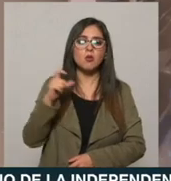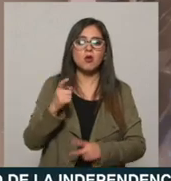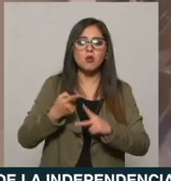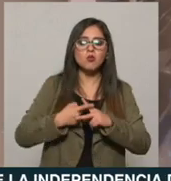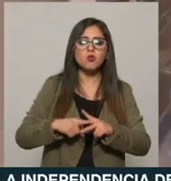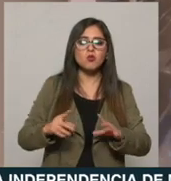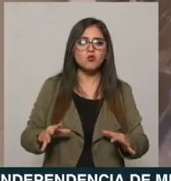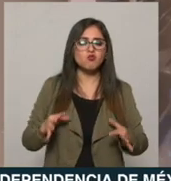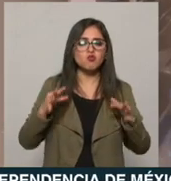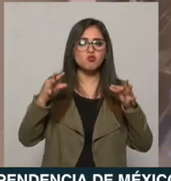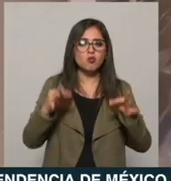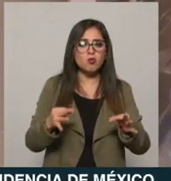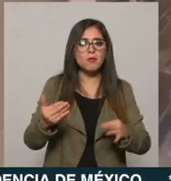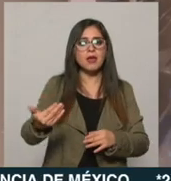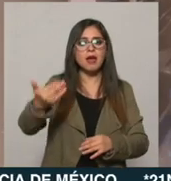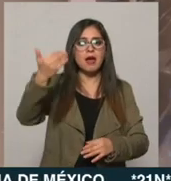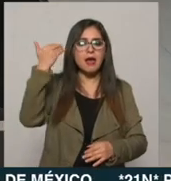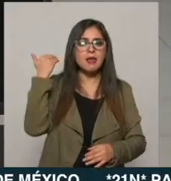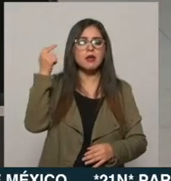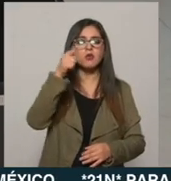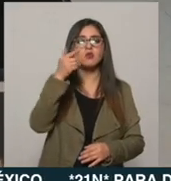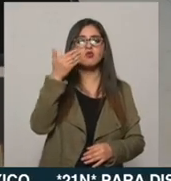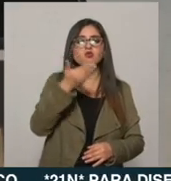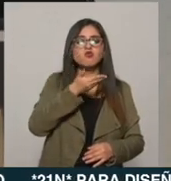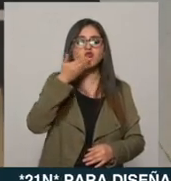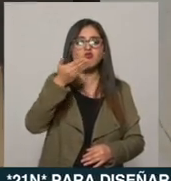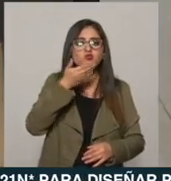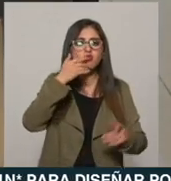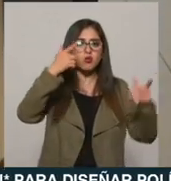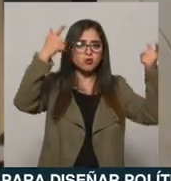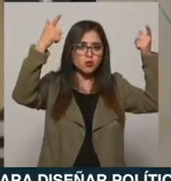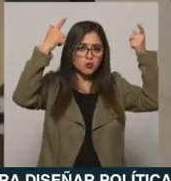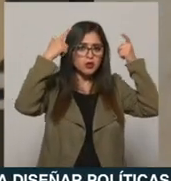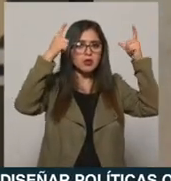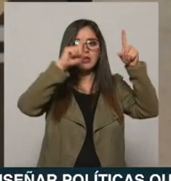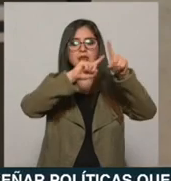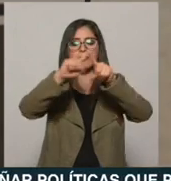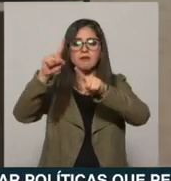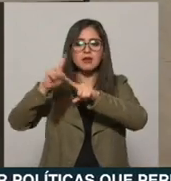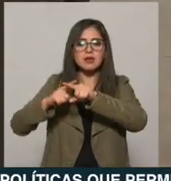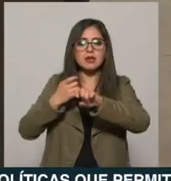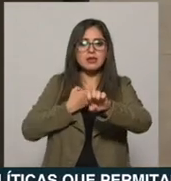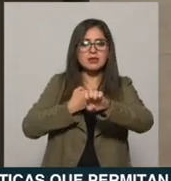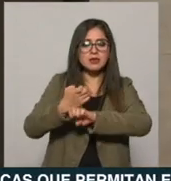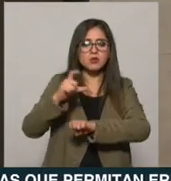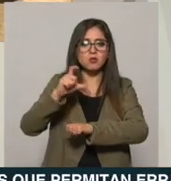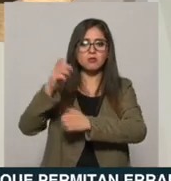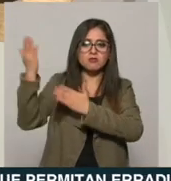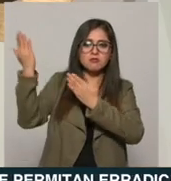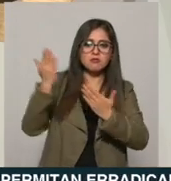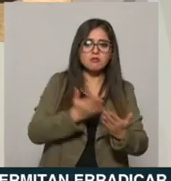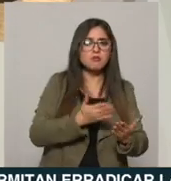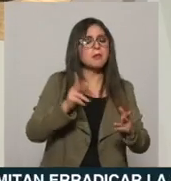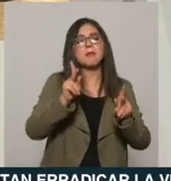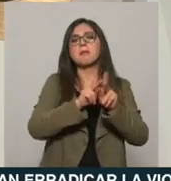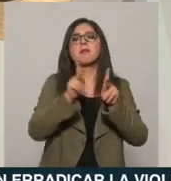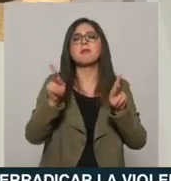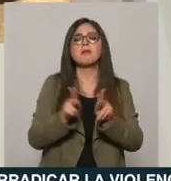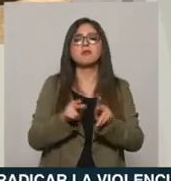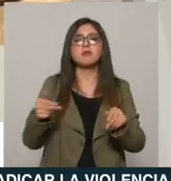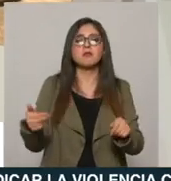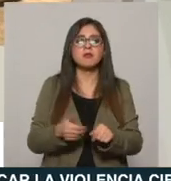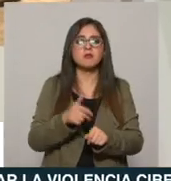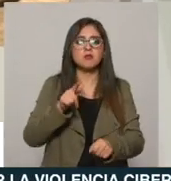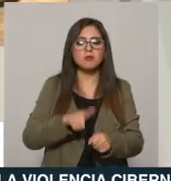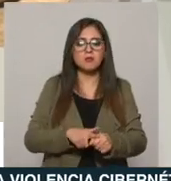una tradición regalar un sombrero especial a cada visitante de estado que arribaba a Palacio Nacional. El aviador Lindbergh, por